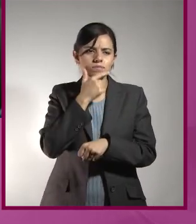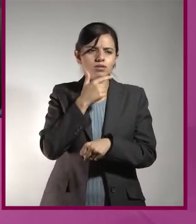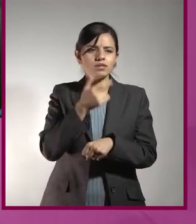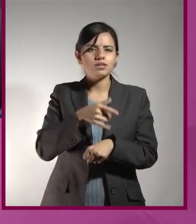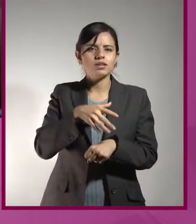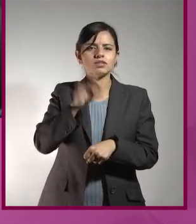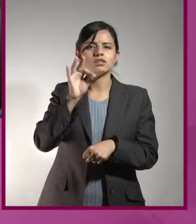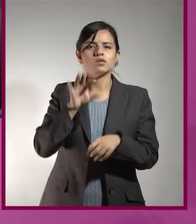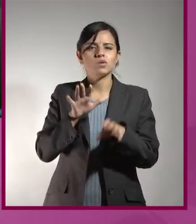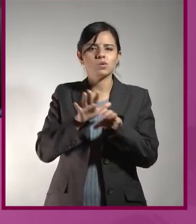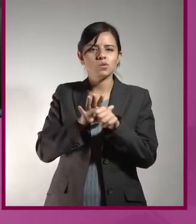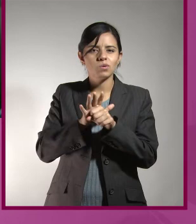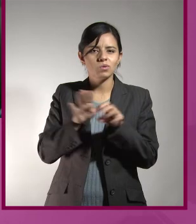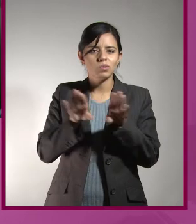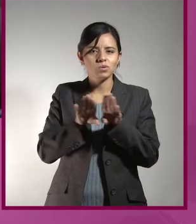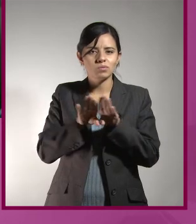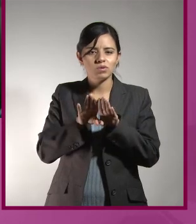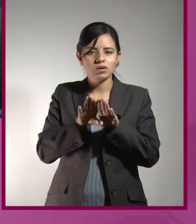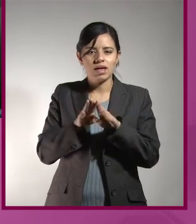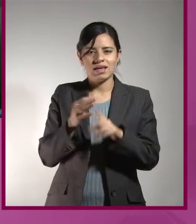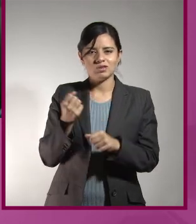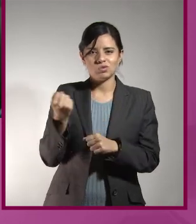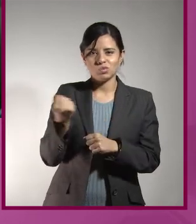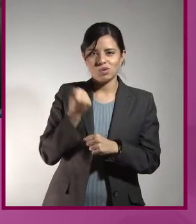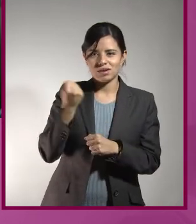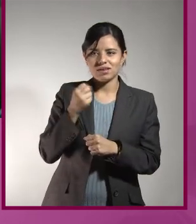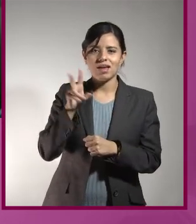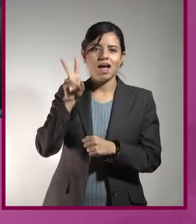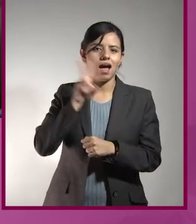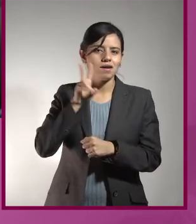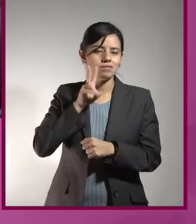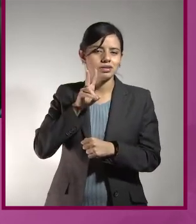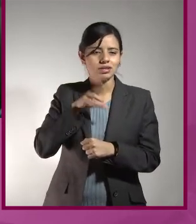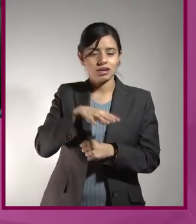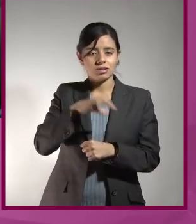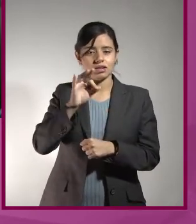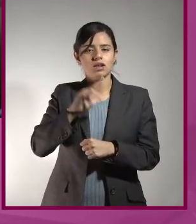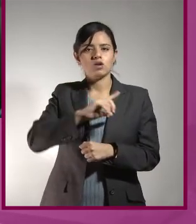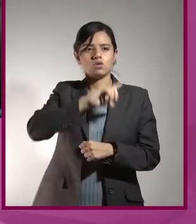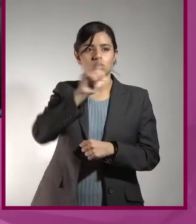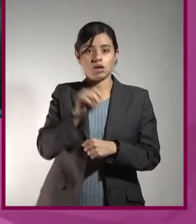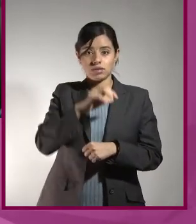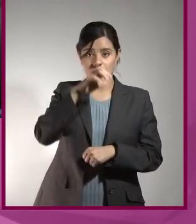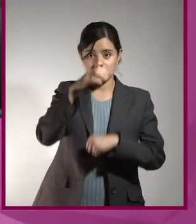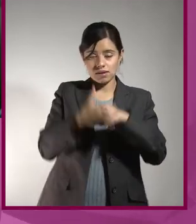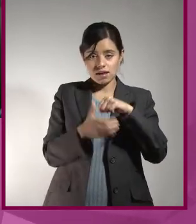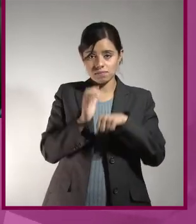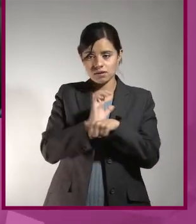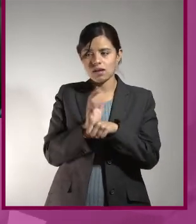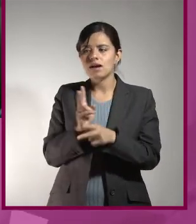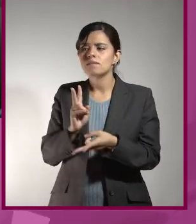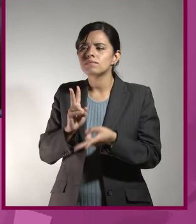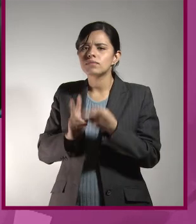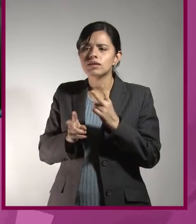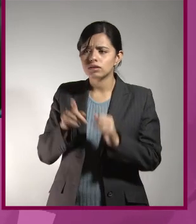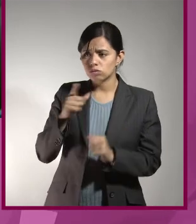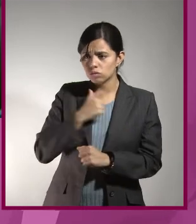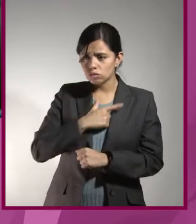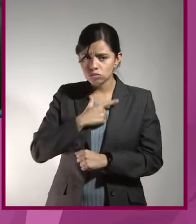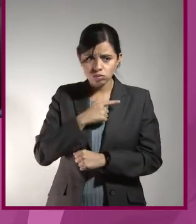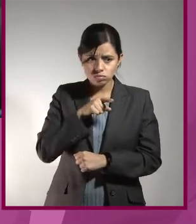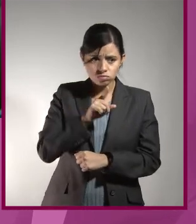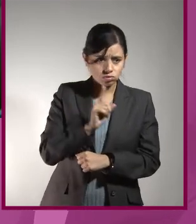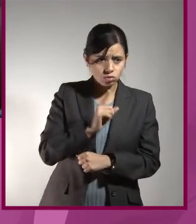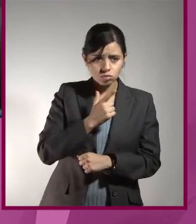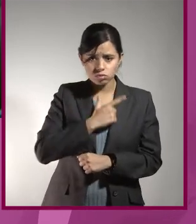un sorteo, ver la peli y después pueden platicarlo, ver a quién le